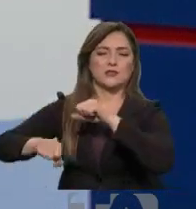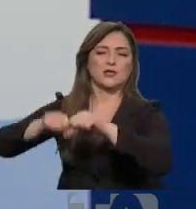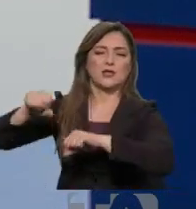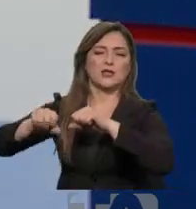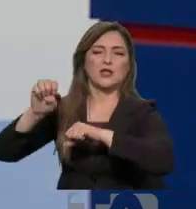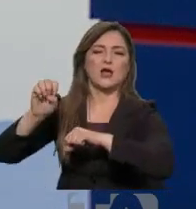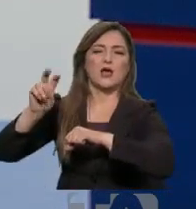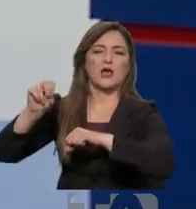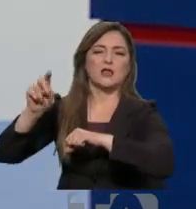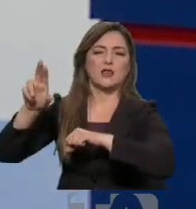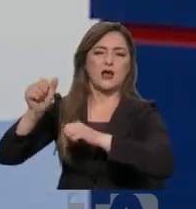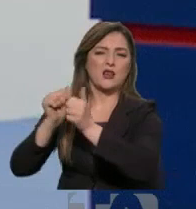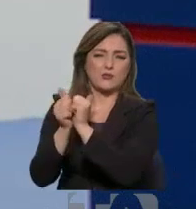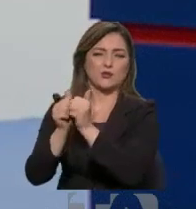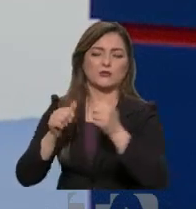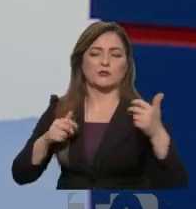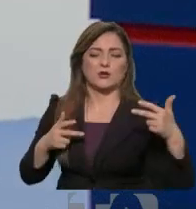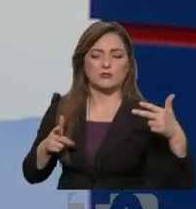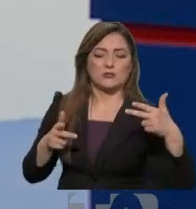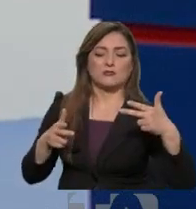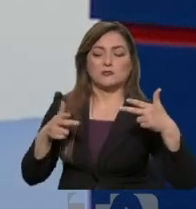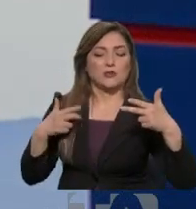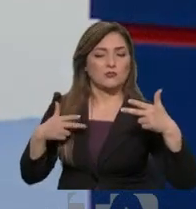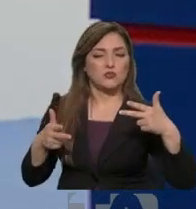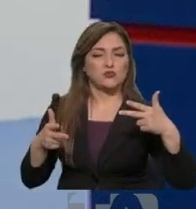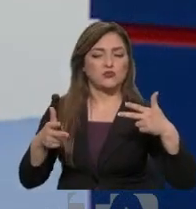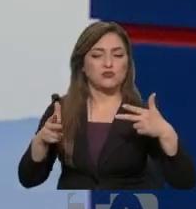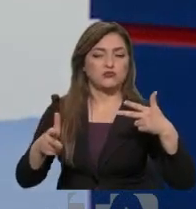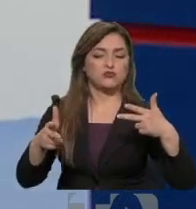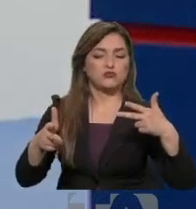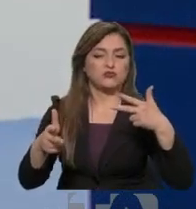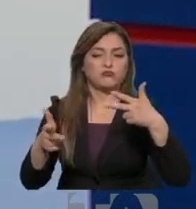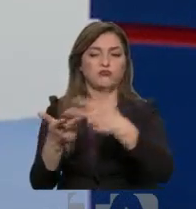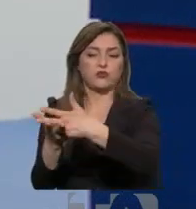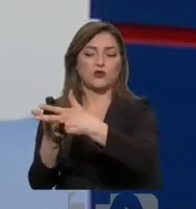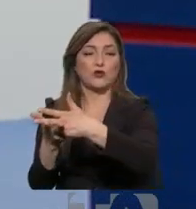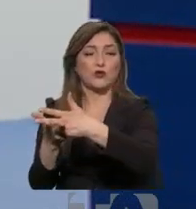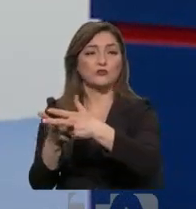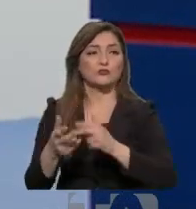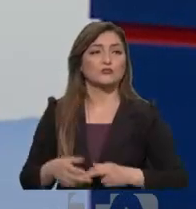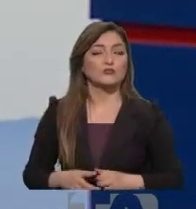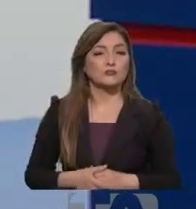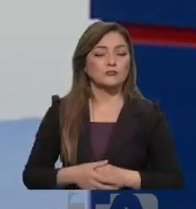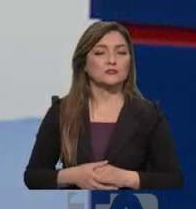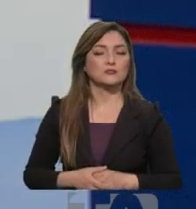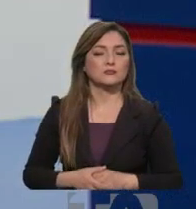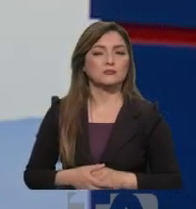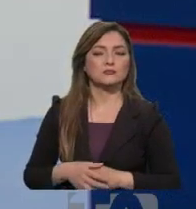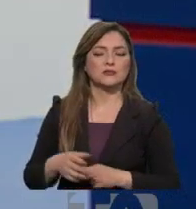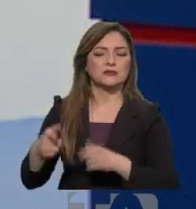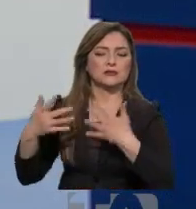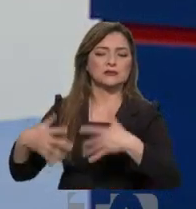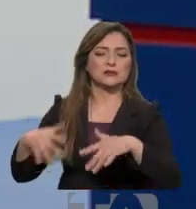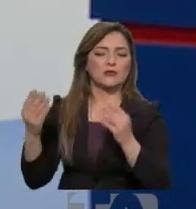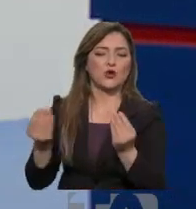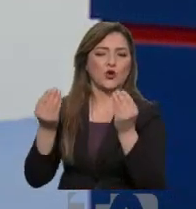de prisión y pagar 200 mil dólares de reparación al deportista y no 500 mil como lo planteó la familia por las graves lesiones que